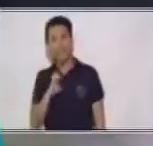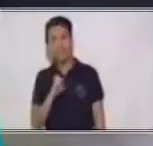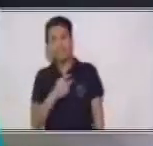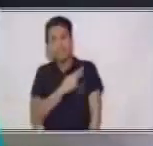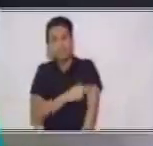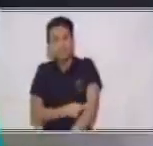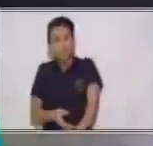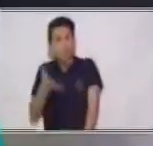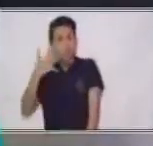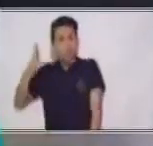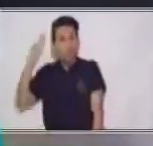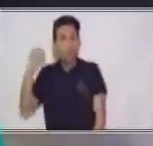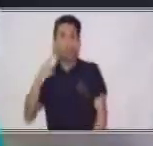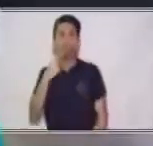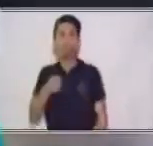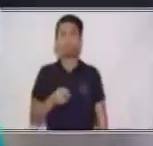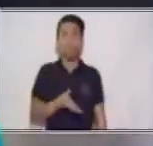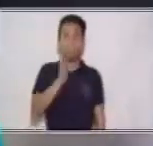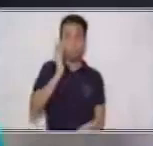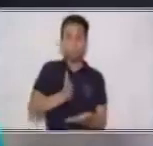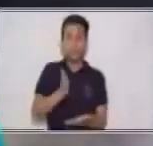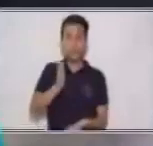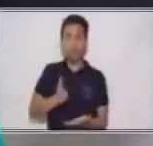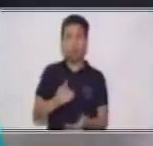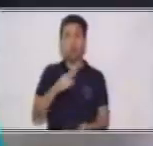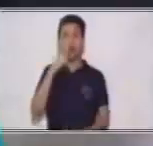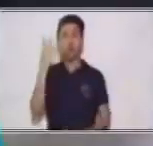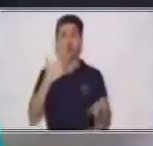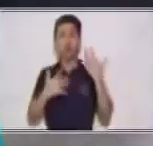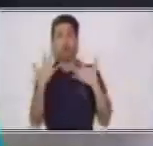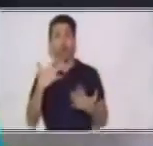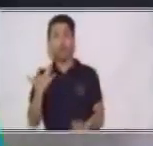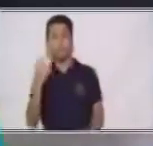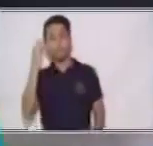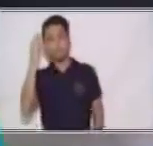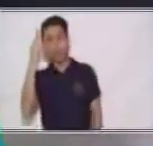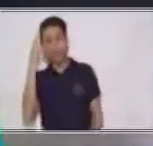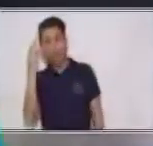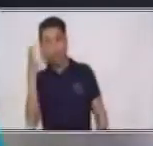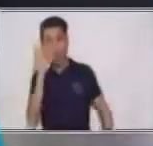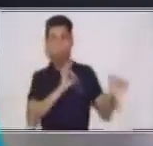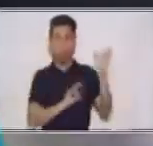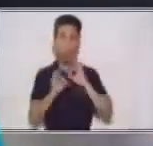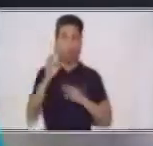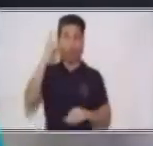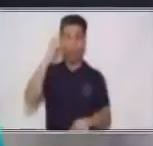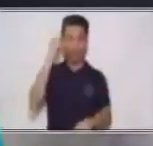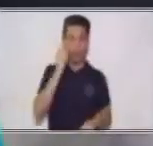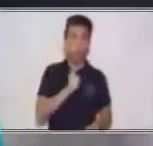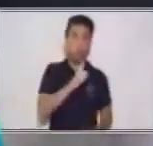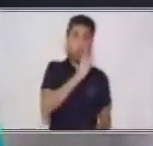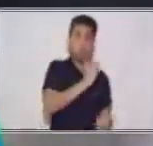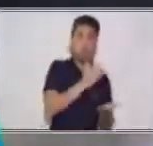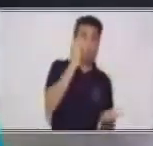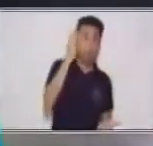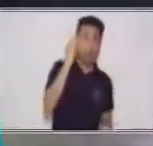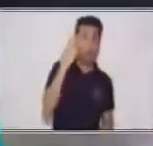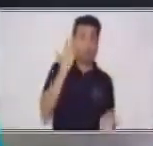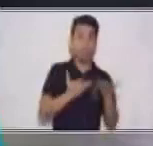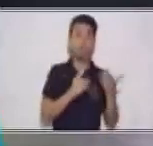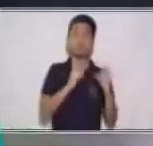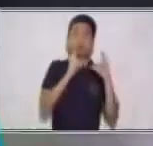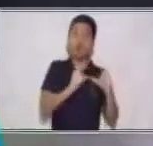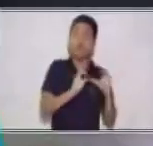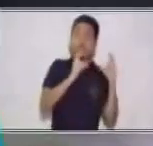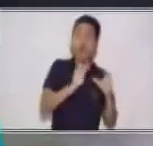que posiblemente sea de color blanco o de color negro. Posiblemente uno sea para proteger o el otro sea